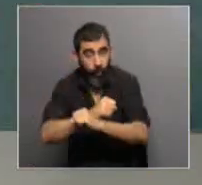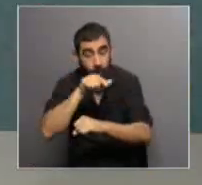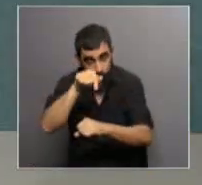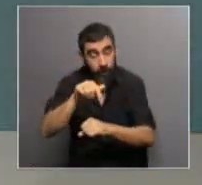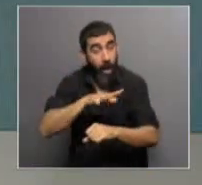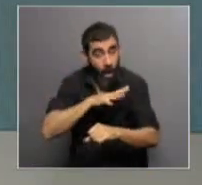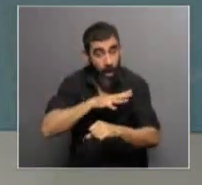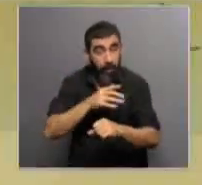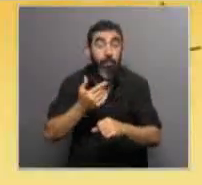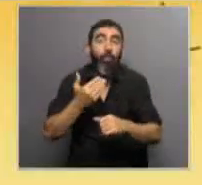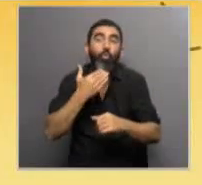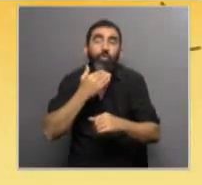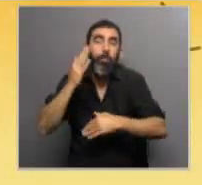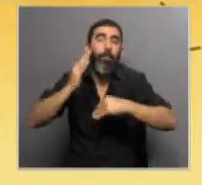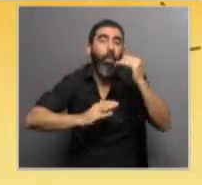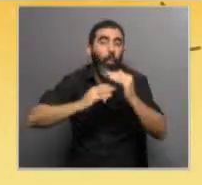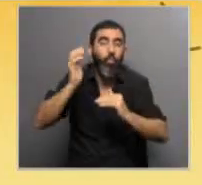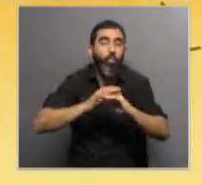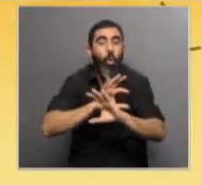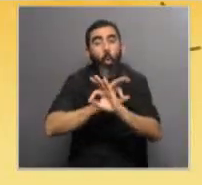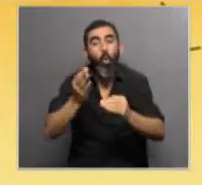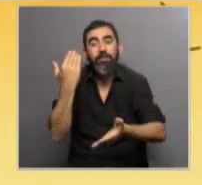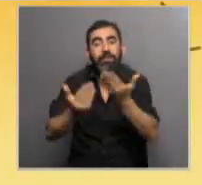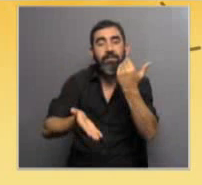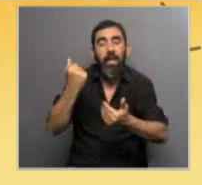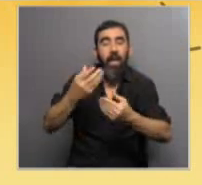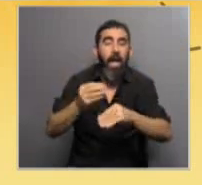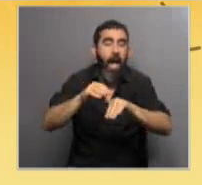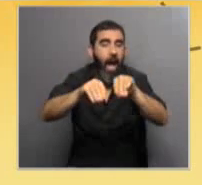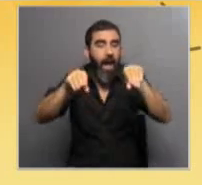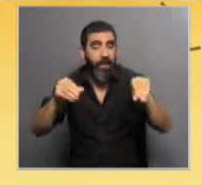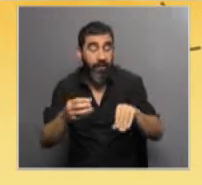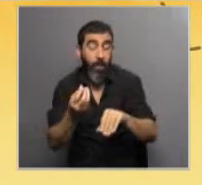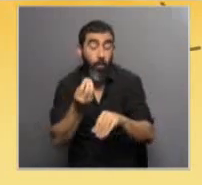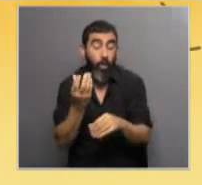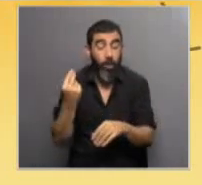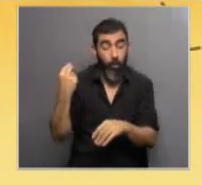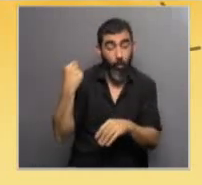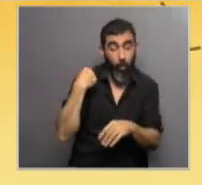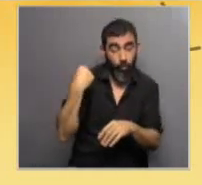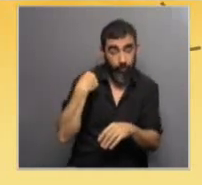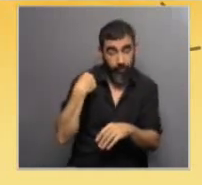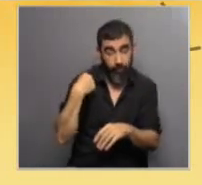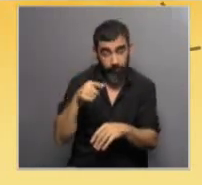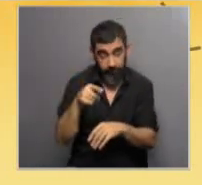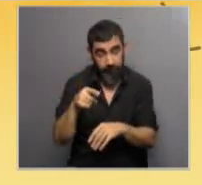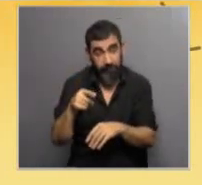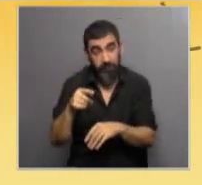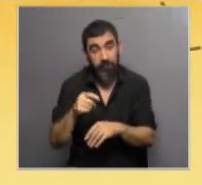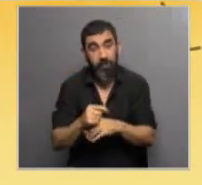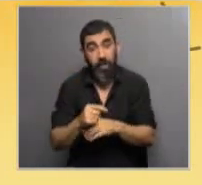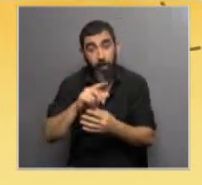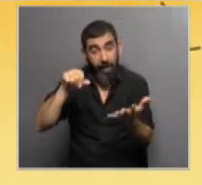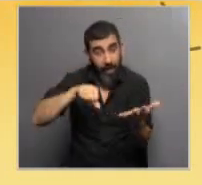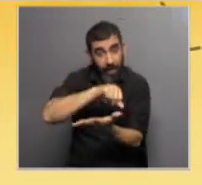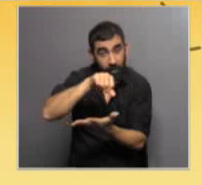ahora yo no sé si era para construir o era para sacar arena porque llaman pósitos ramírez se empezó para la ciudad